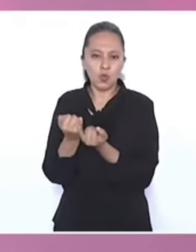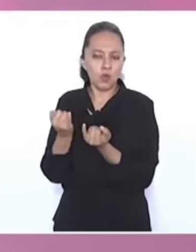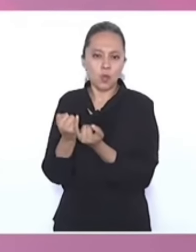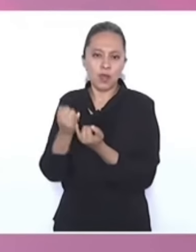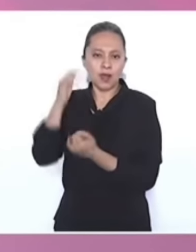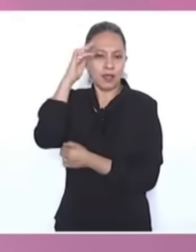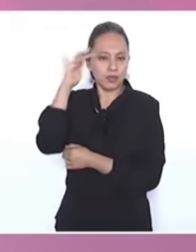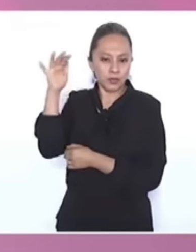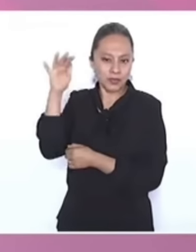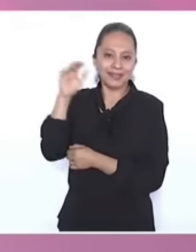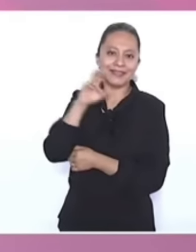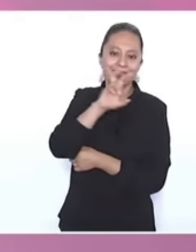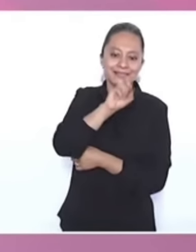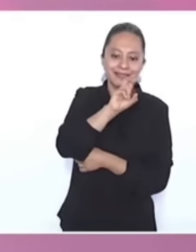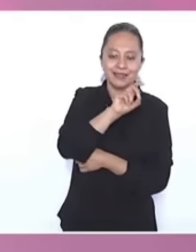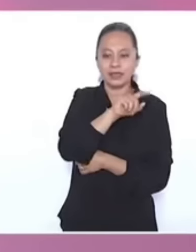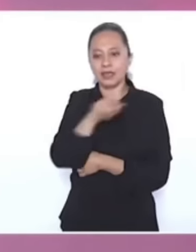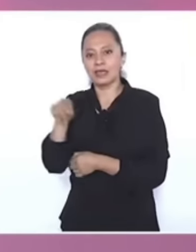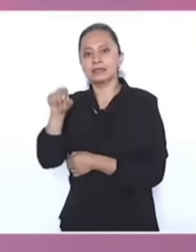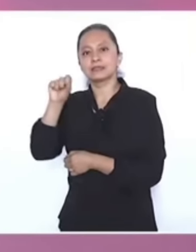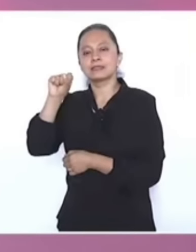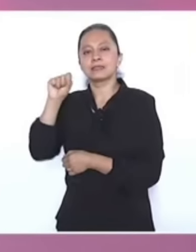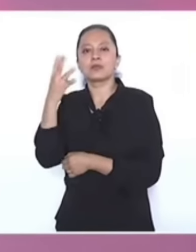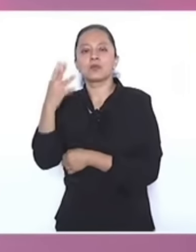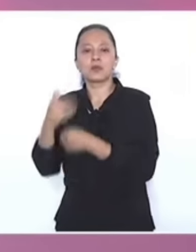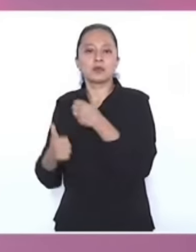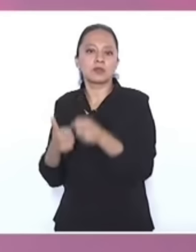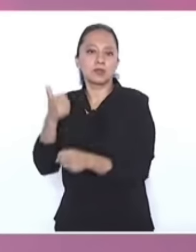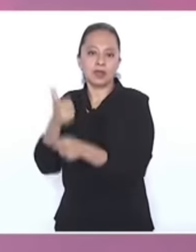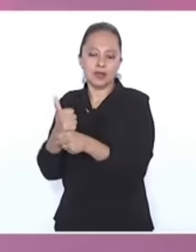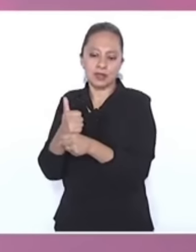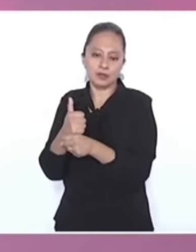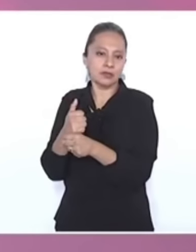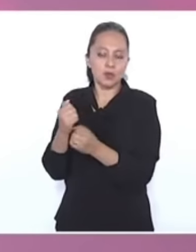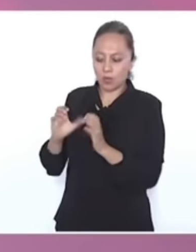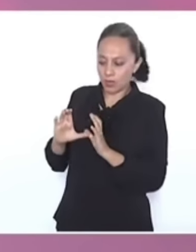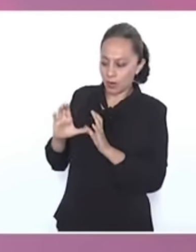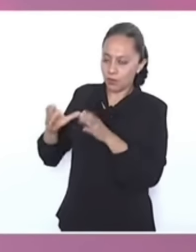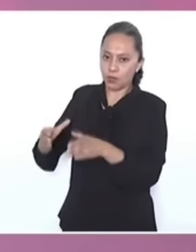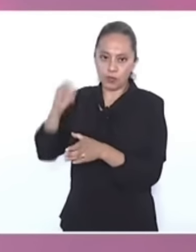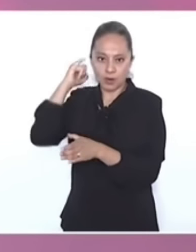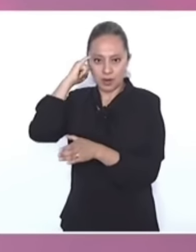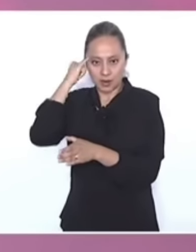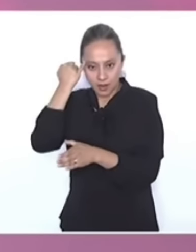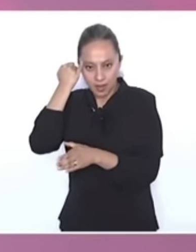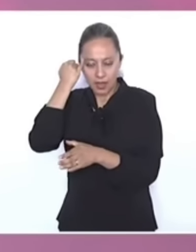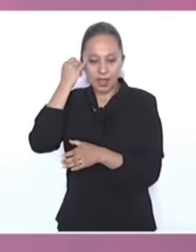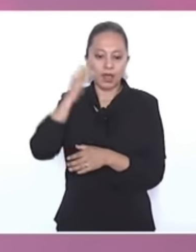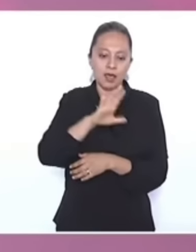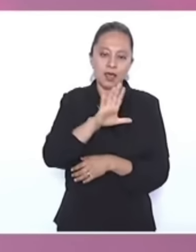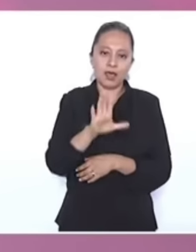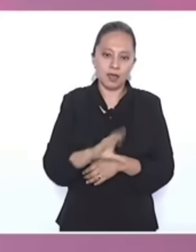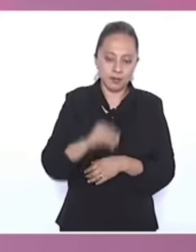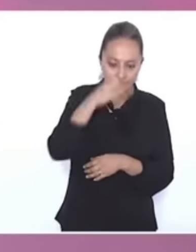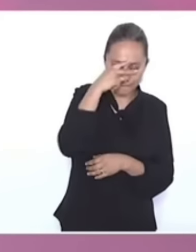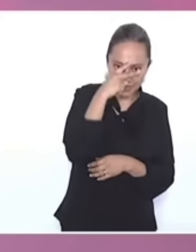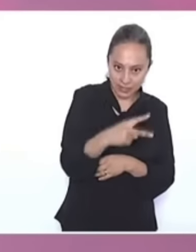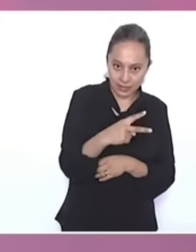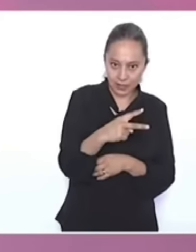30 a 64 años, principalmente de los pueblos indígenas, afromexicanos y en condición de